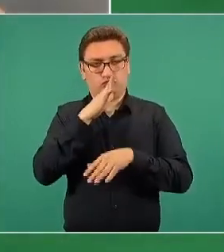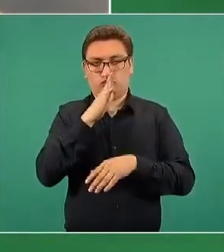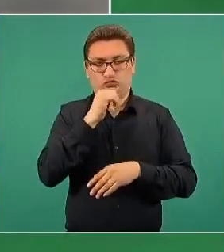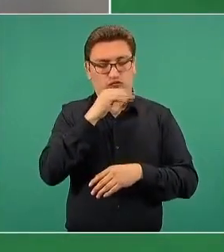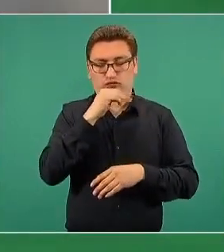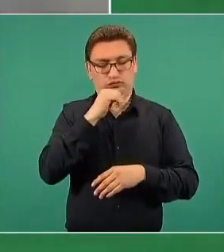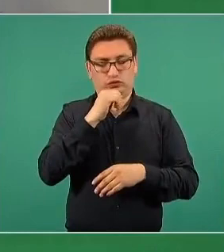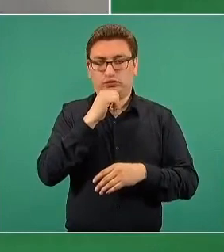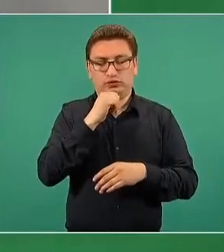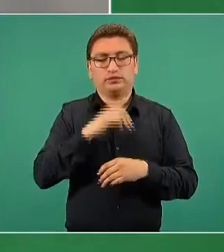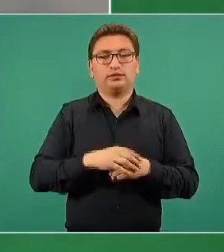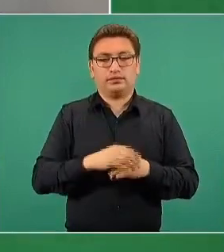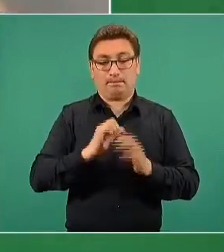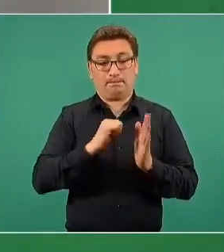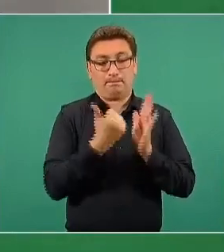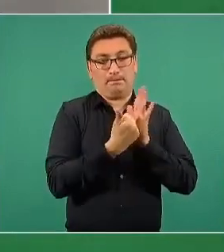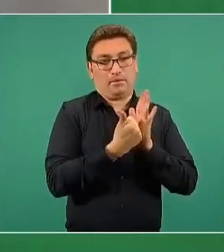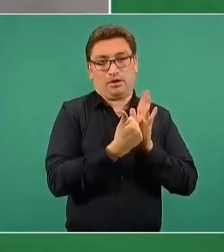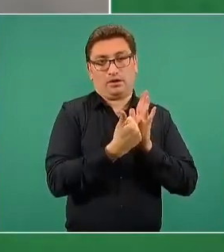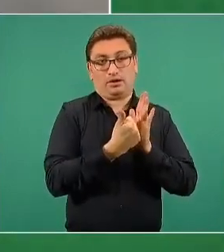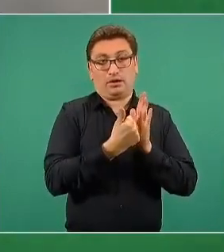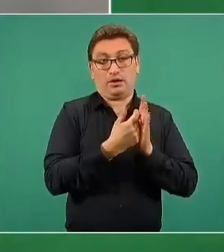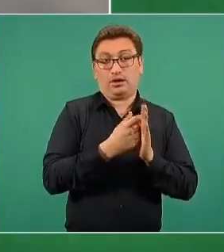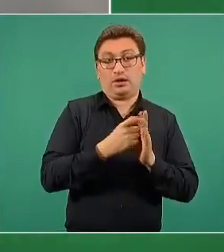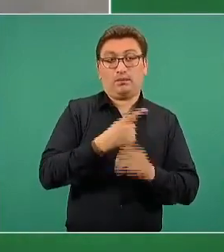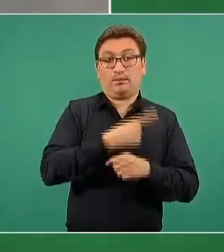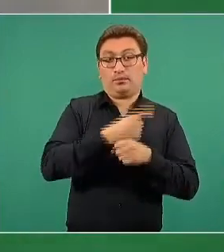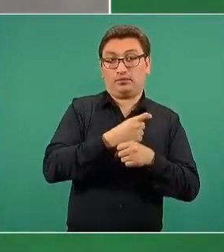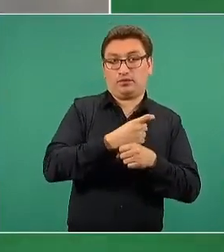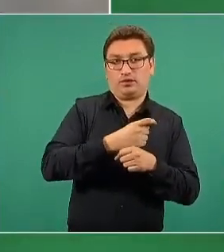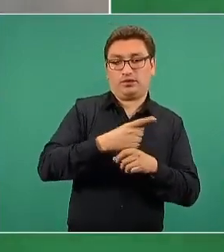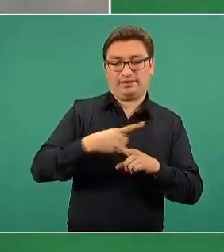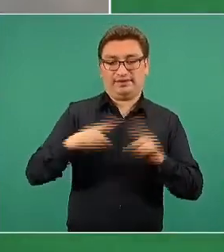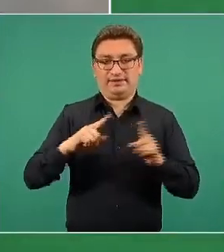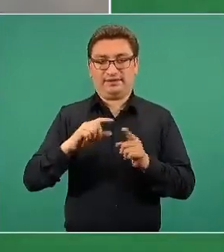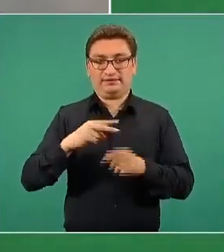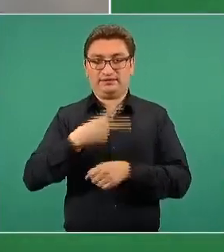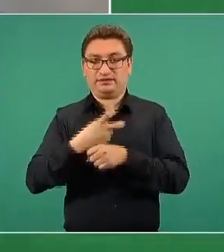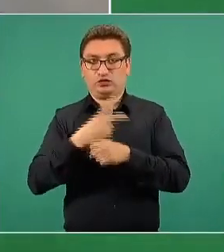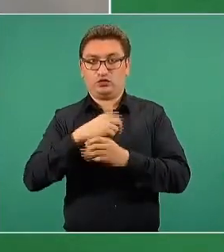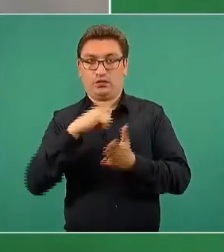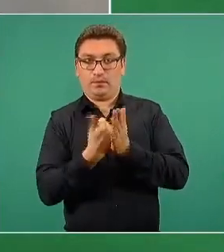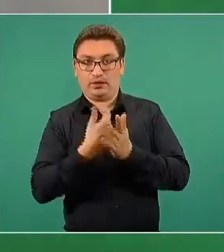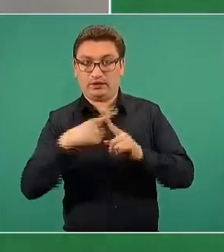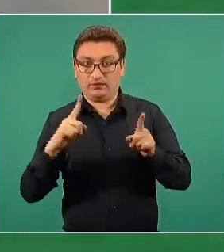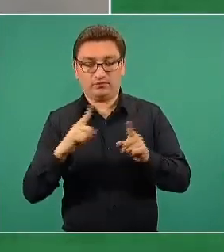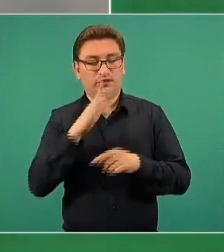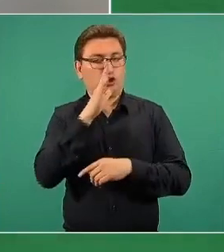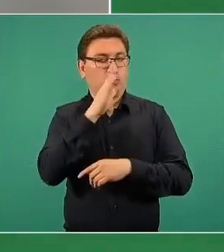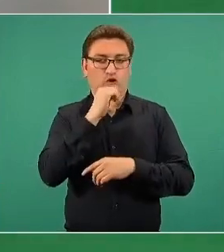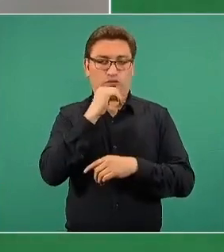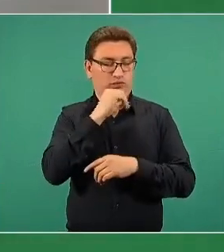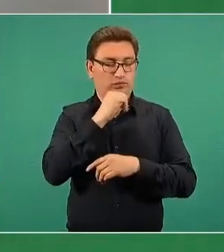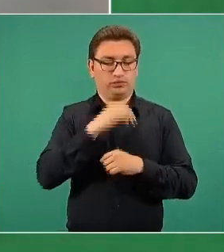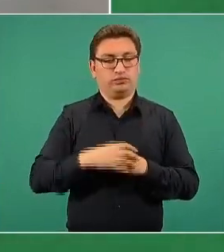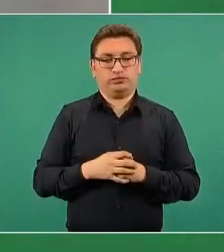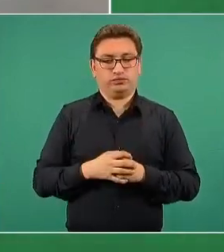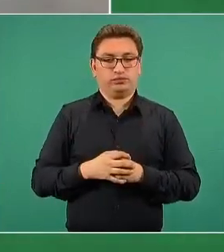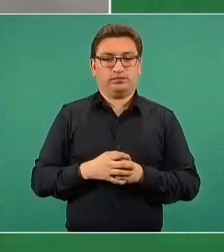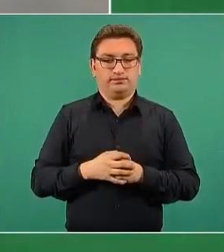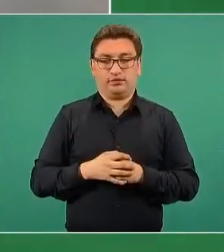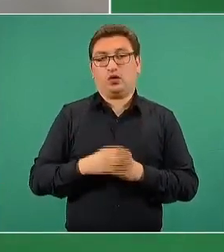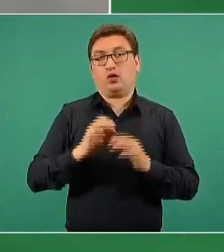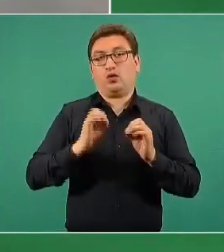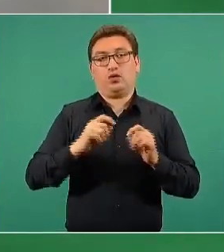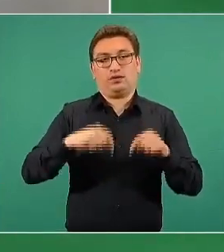apliquen diferentes marcas de una primera dosis y para completar el esquema, o como